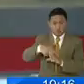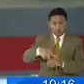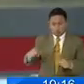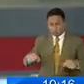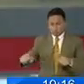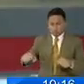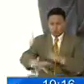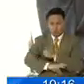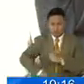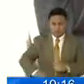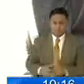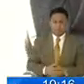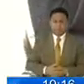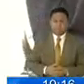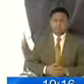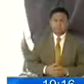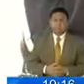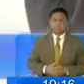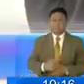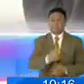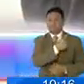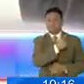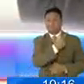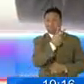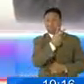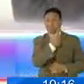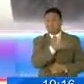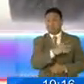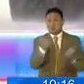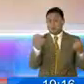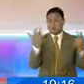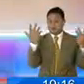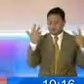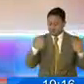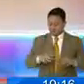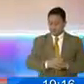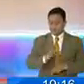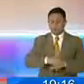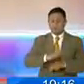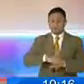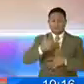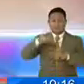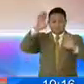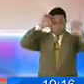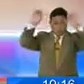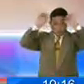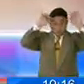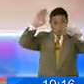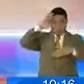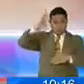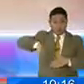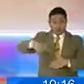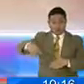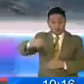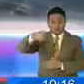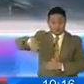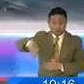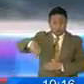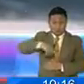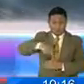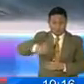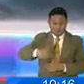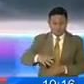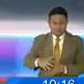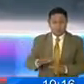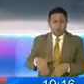motocicleta. A estos 2 sujetos como que se les acabó la fiesta gracias a estrategias implementadas por policías del distrito Quitumbe para